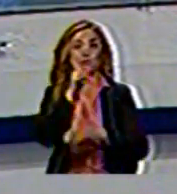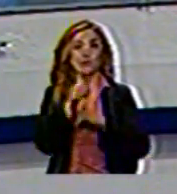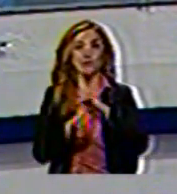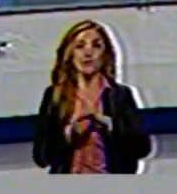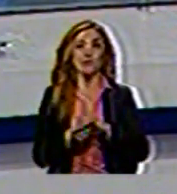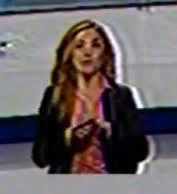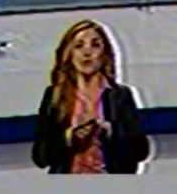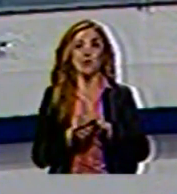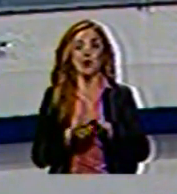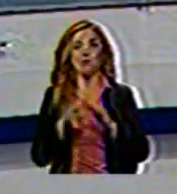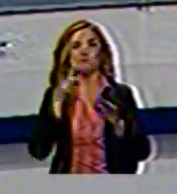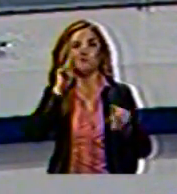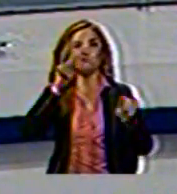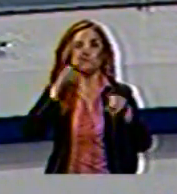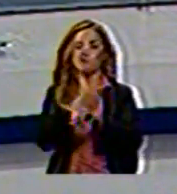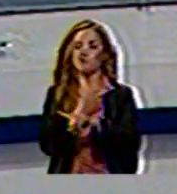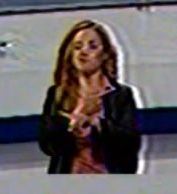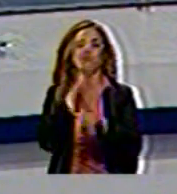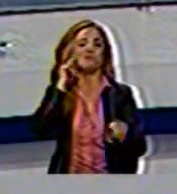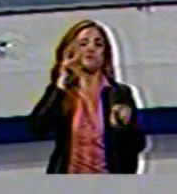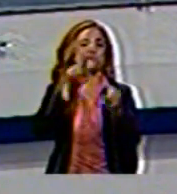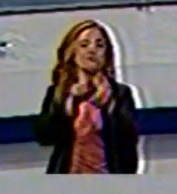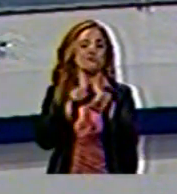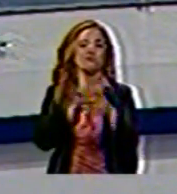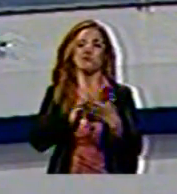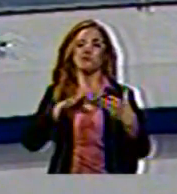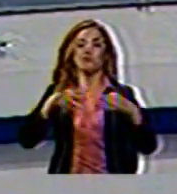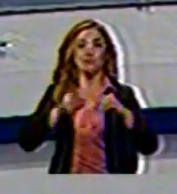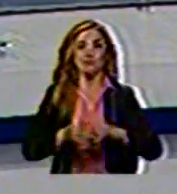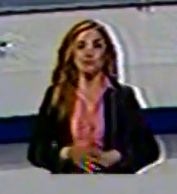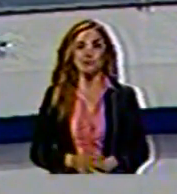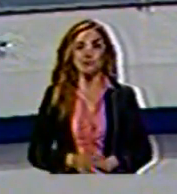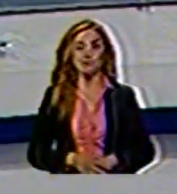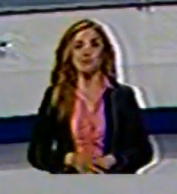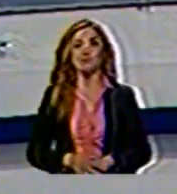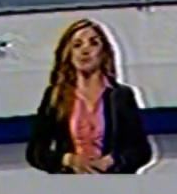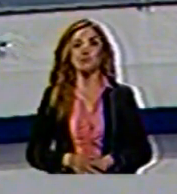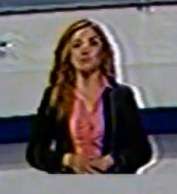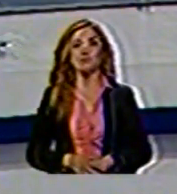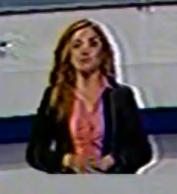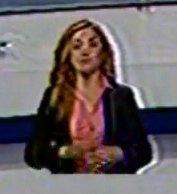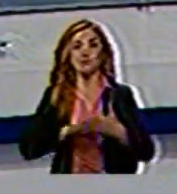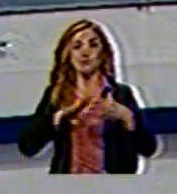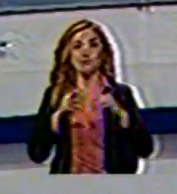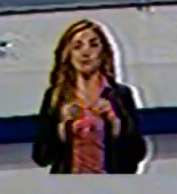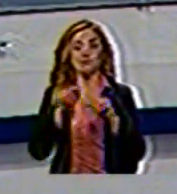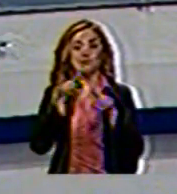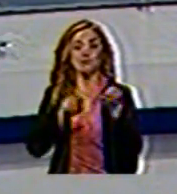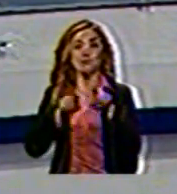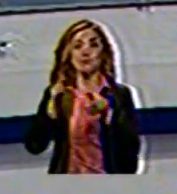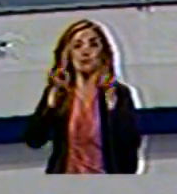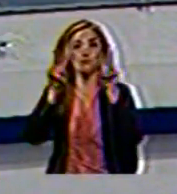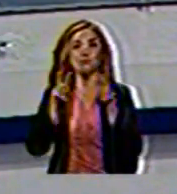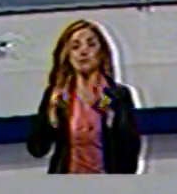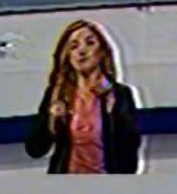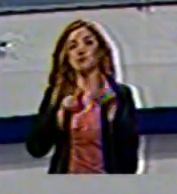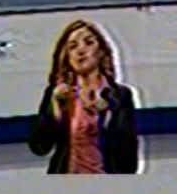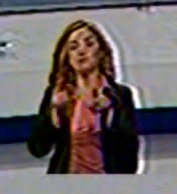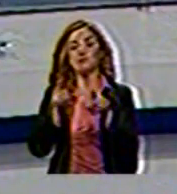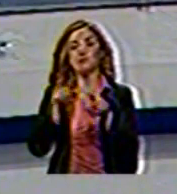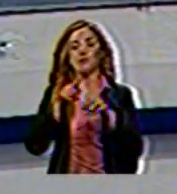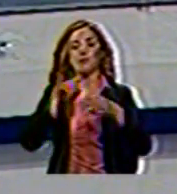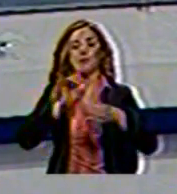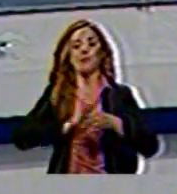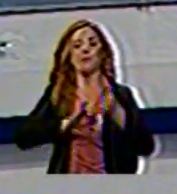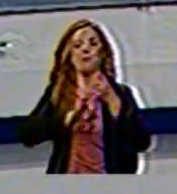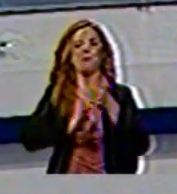para limar asperezas y tomar las primeras decisiones. Los flamantes consejeros deben resolver, entre otras cosas, algunas impugnaciones